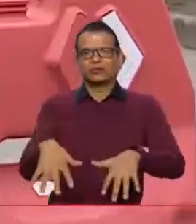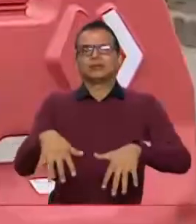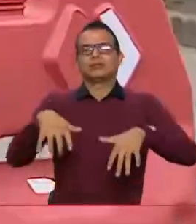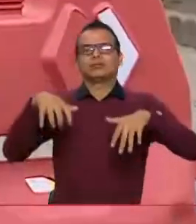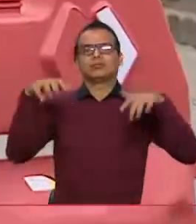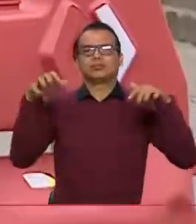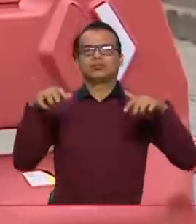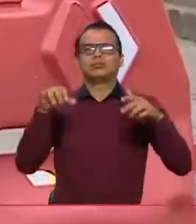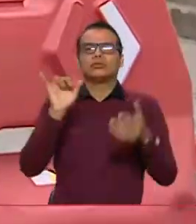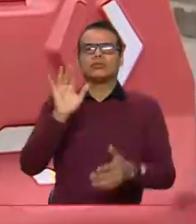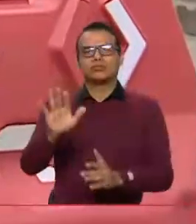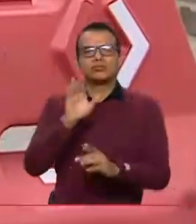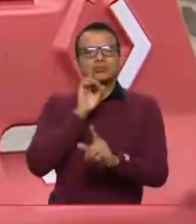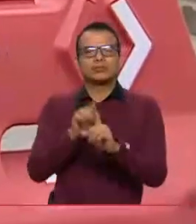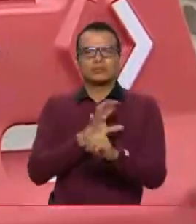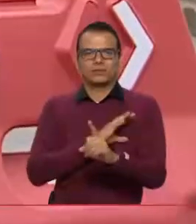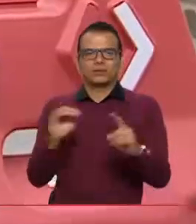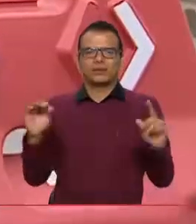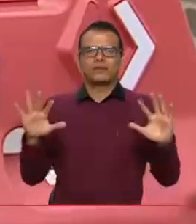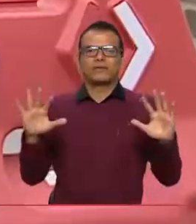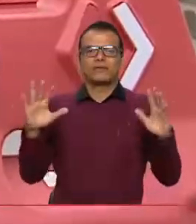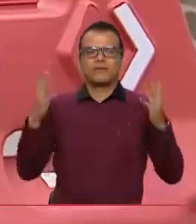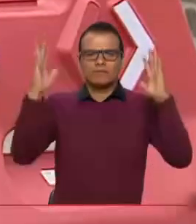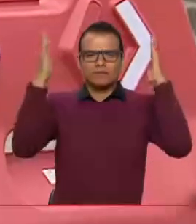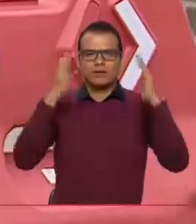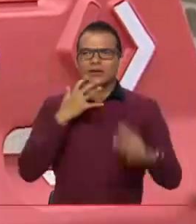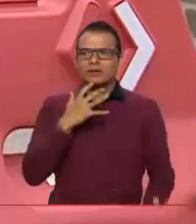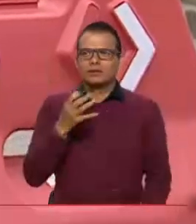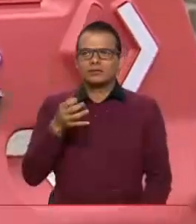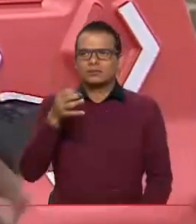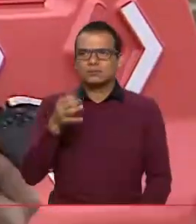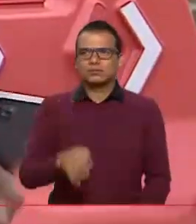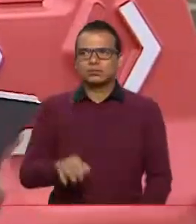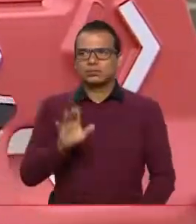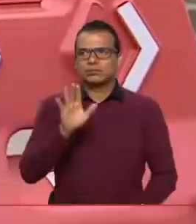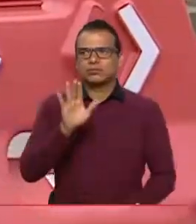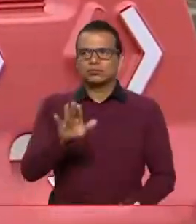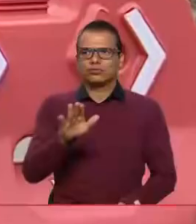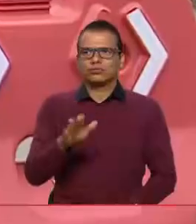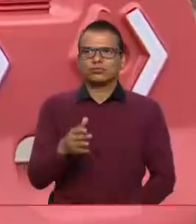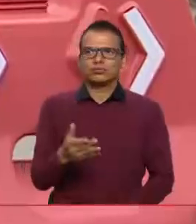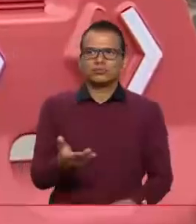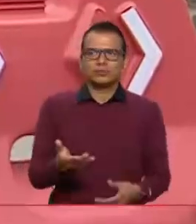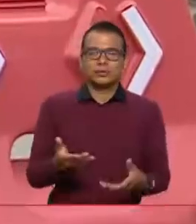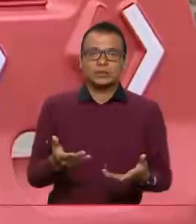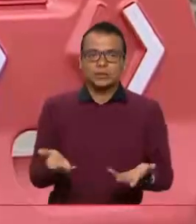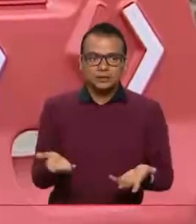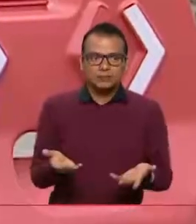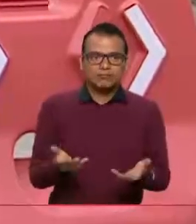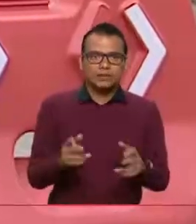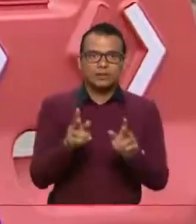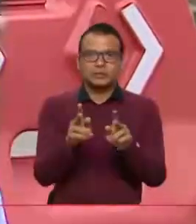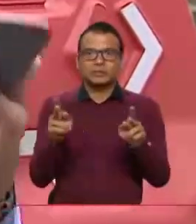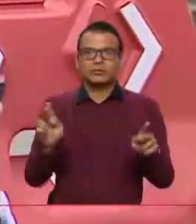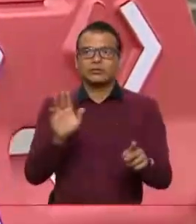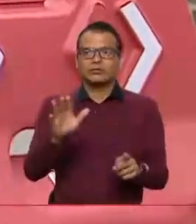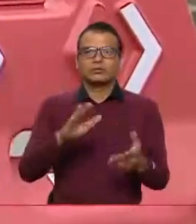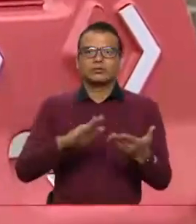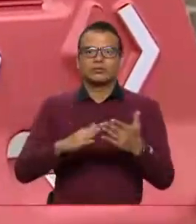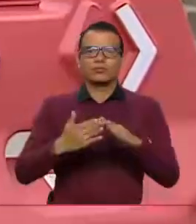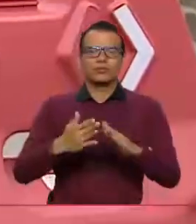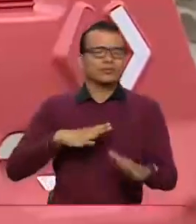calle de la feria en esta versión de la Feria 2023 de la ciudad de Cali. Pero la comunidad está inconforme, pues esto ha